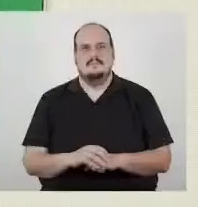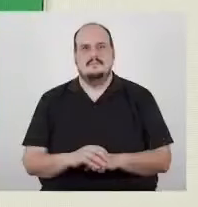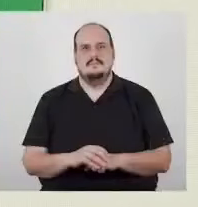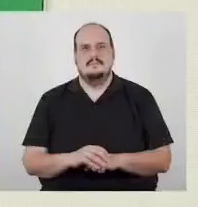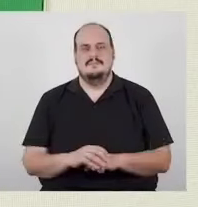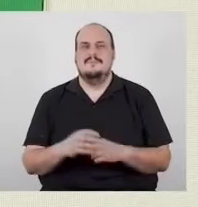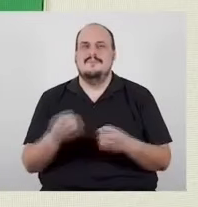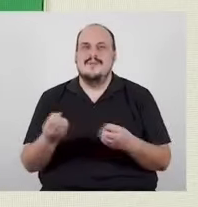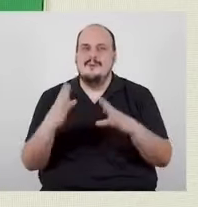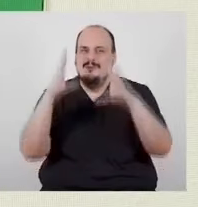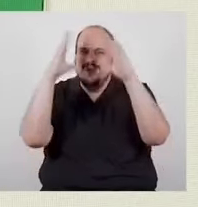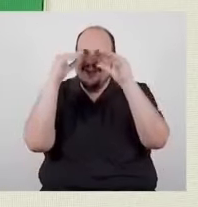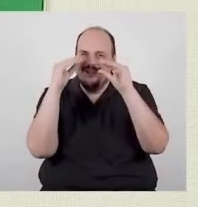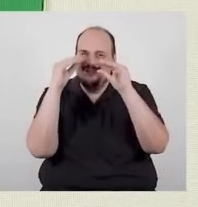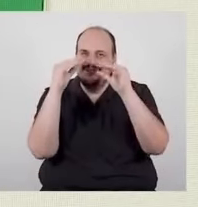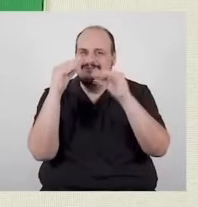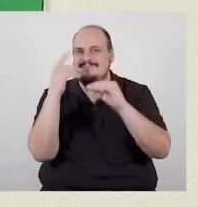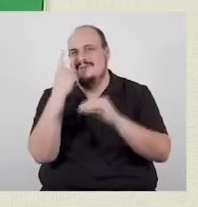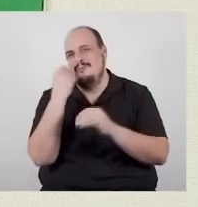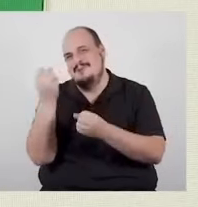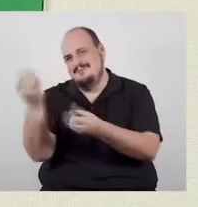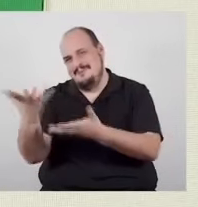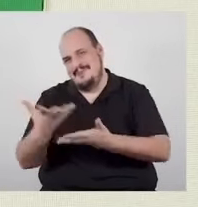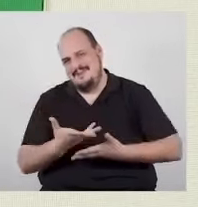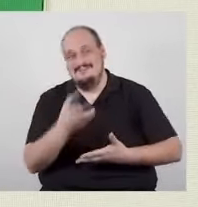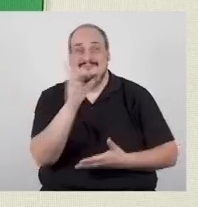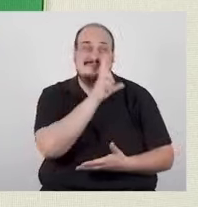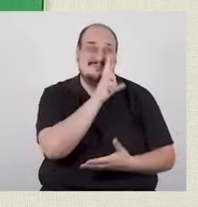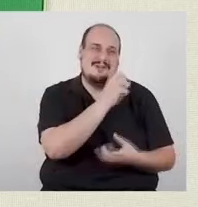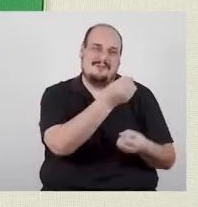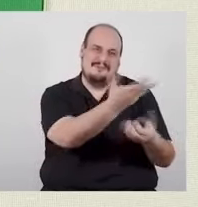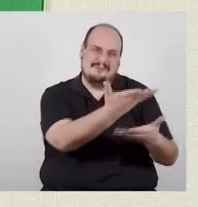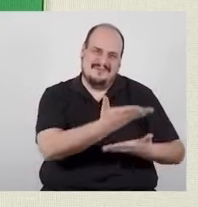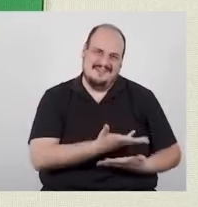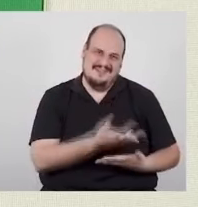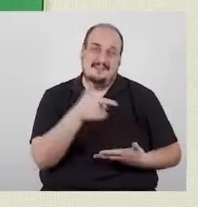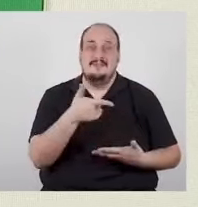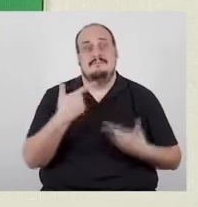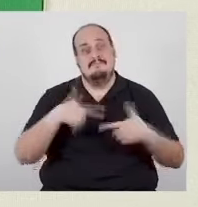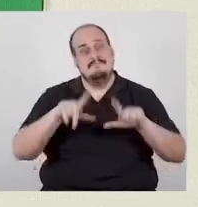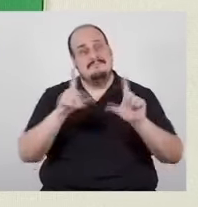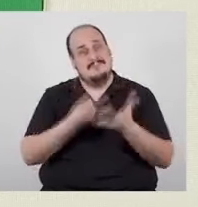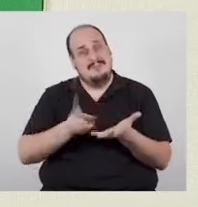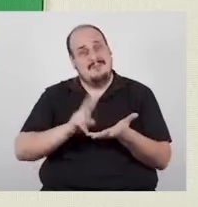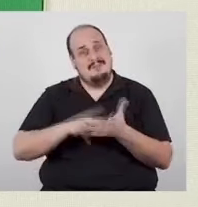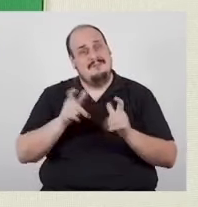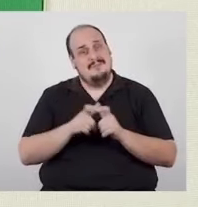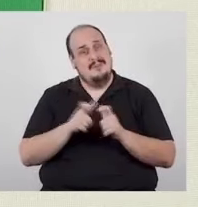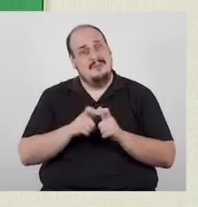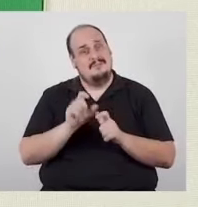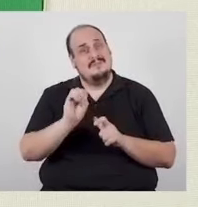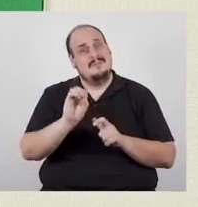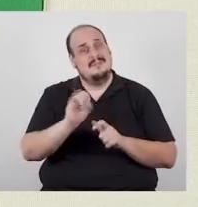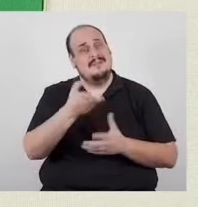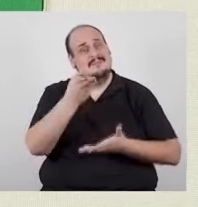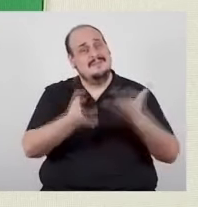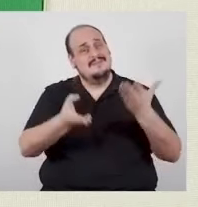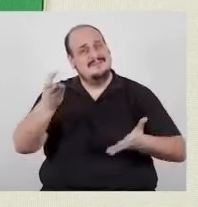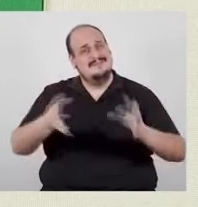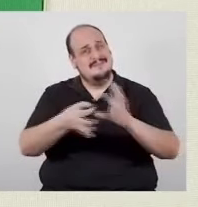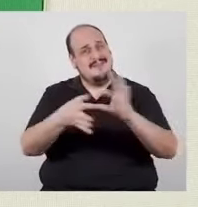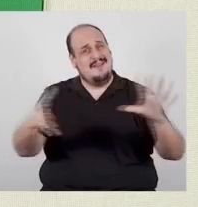Muy buenas noches, bienvenidas, bienvenidos a una emisión más de este programa que dimos en llamar Seres